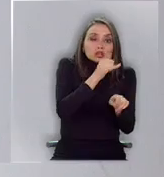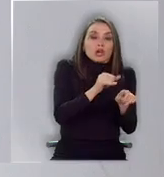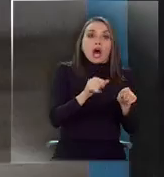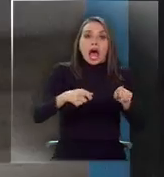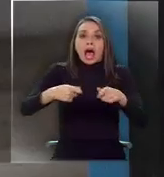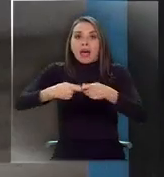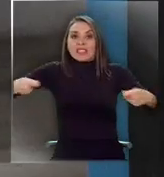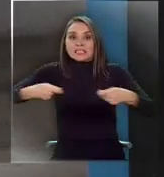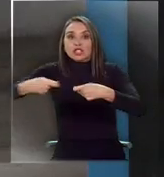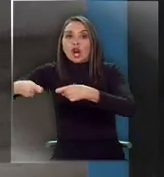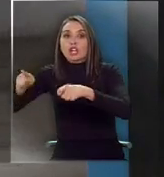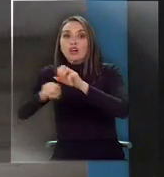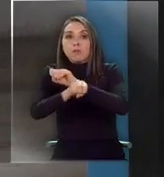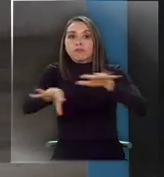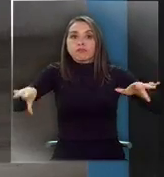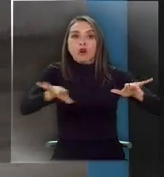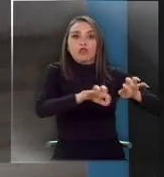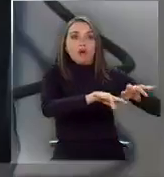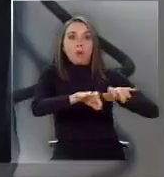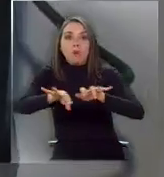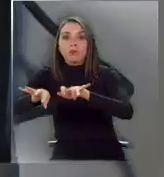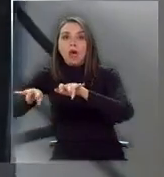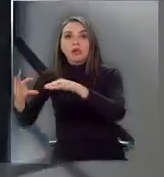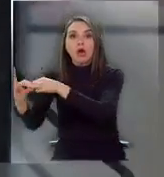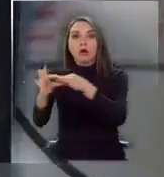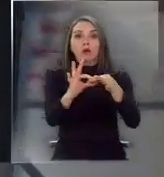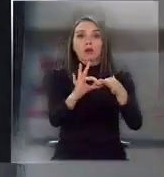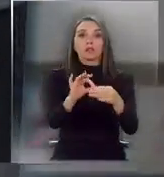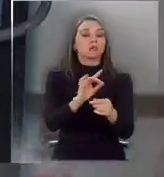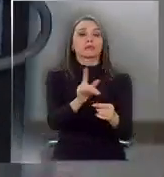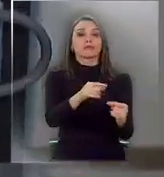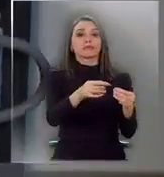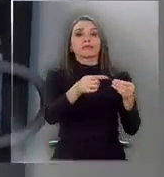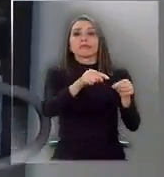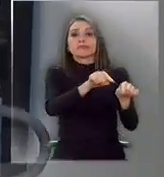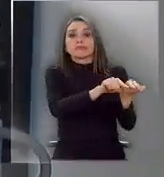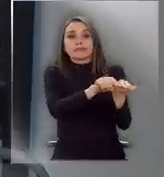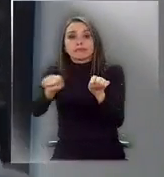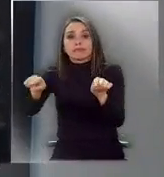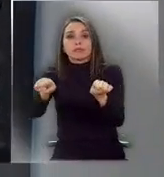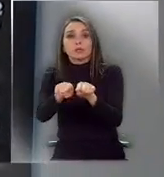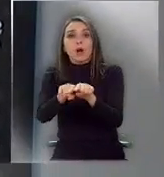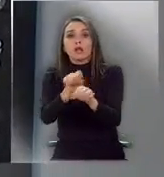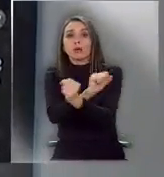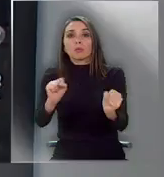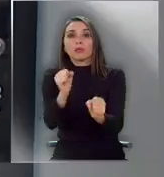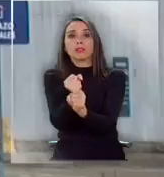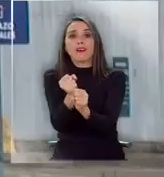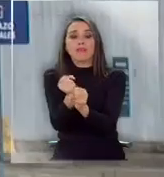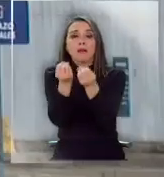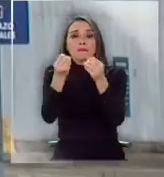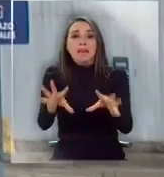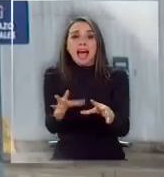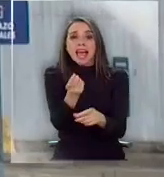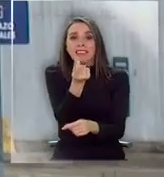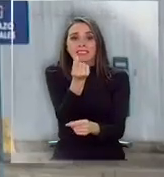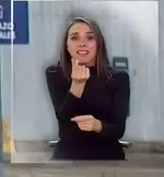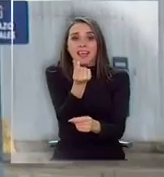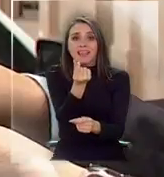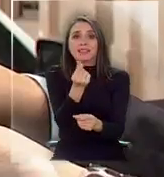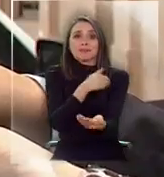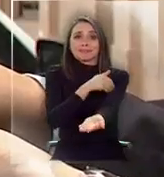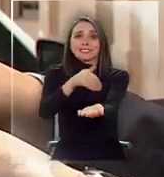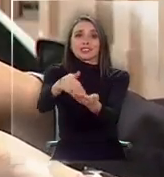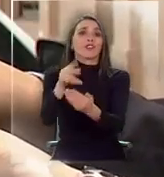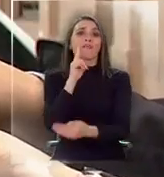propagara por la red. En este momento ya no se puede trabajar, desde el viernes que no hemos podido trabajar, así que el perjuicio económico que hemos tenido por el momento es